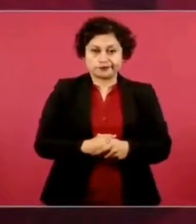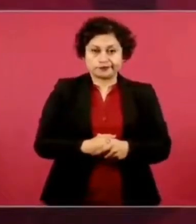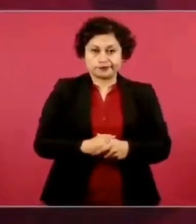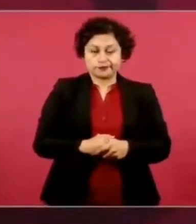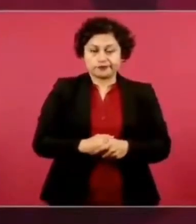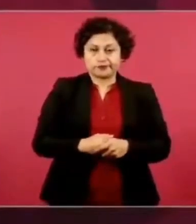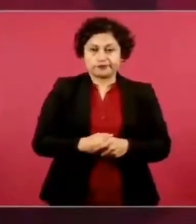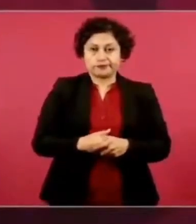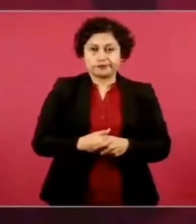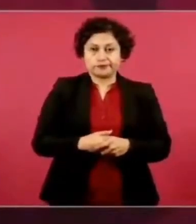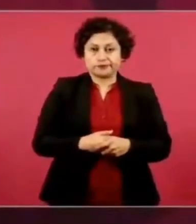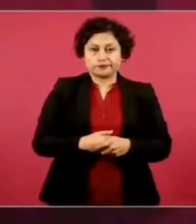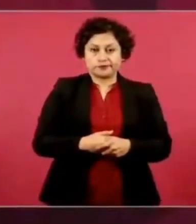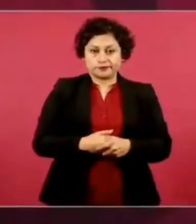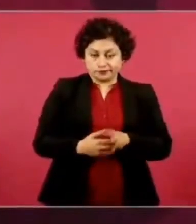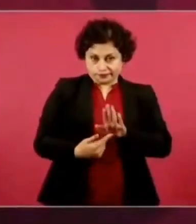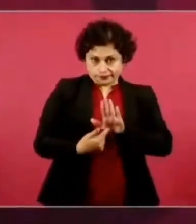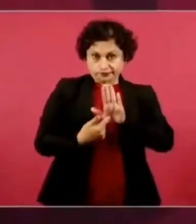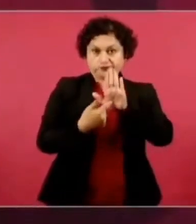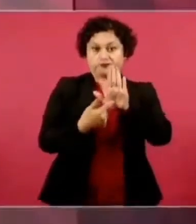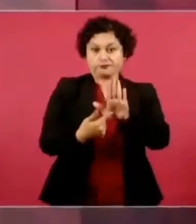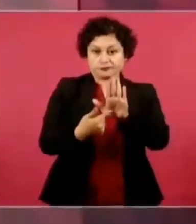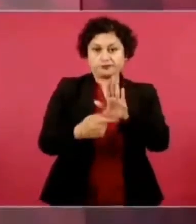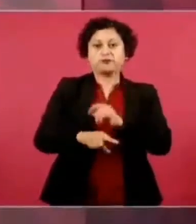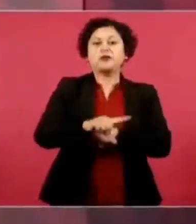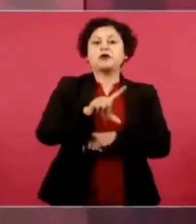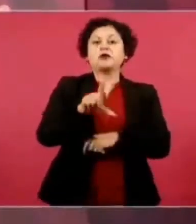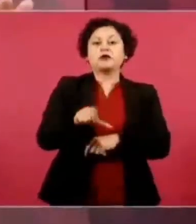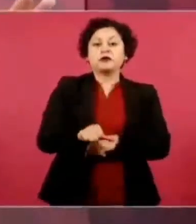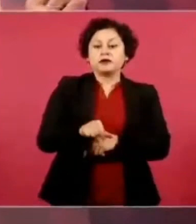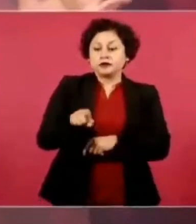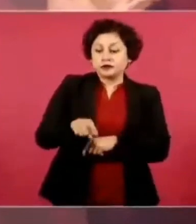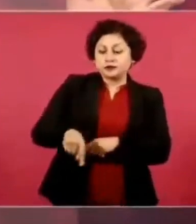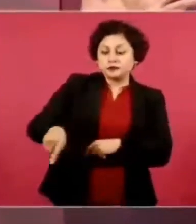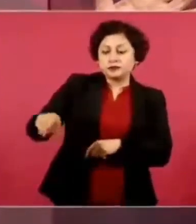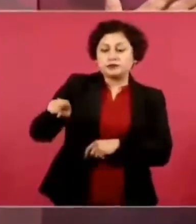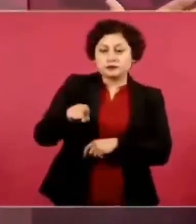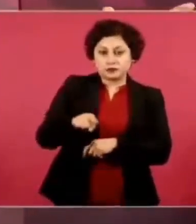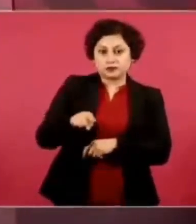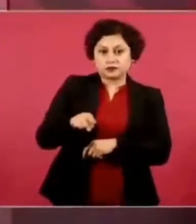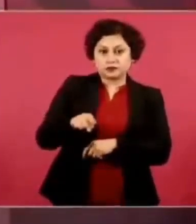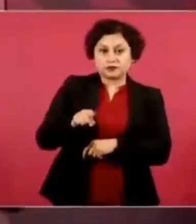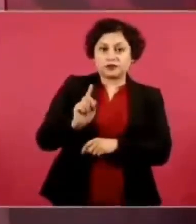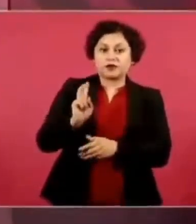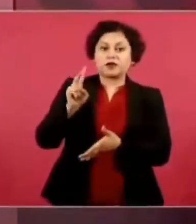Para ver si se van a atrever cuando lleguen a la Corte a voltear a ver a Juárez